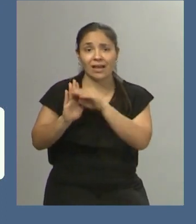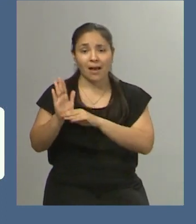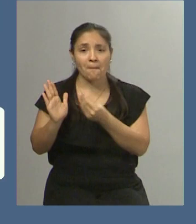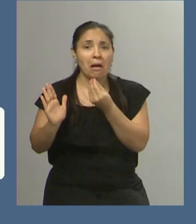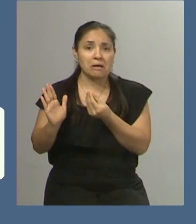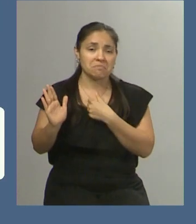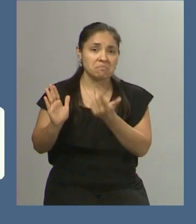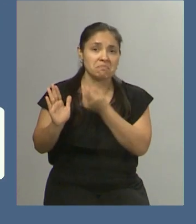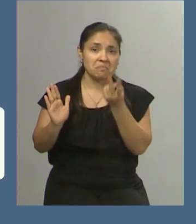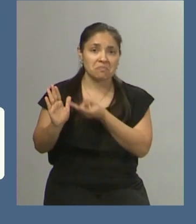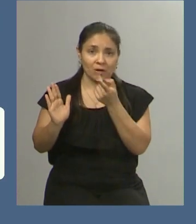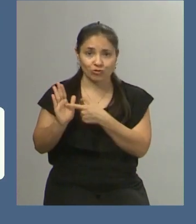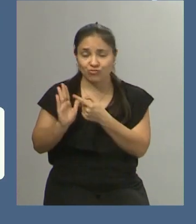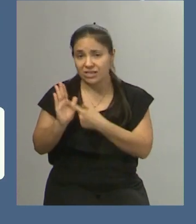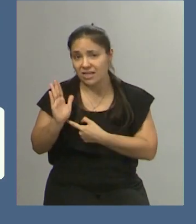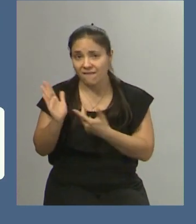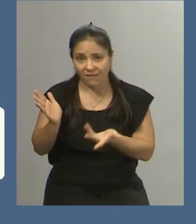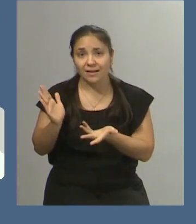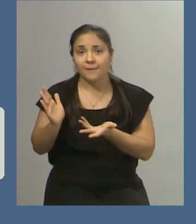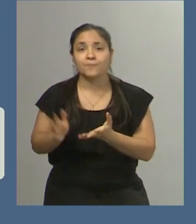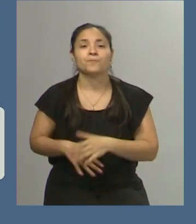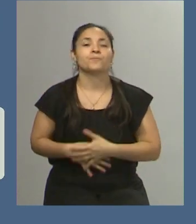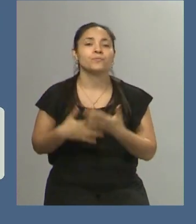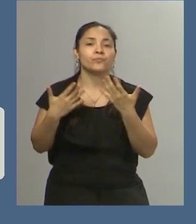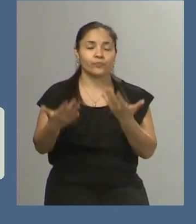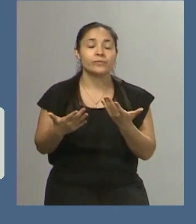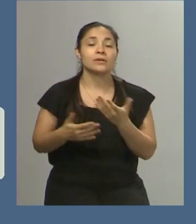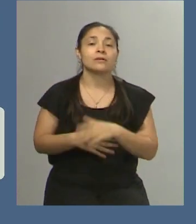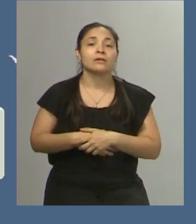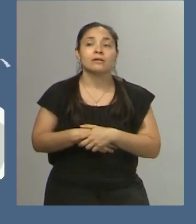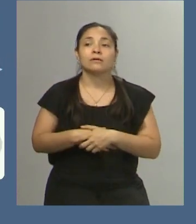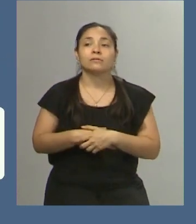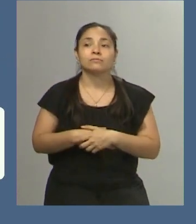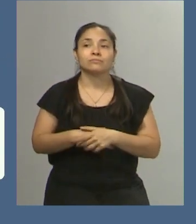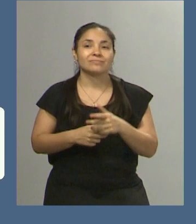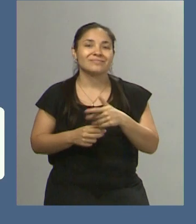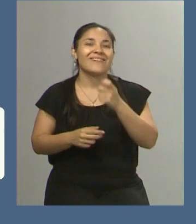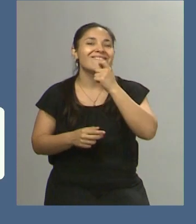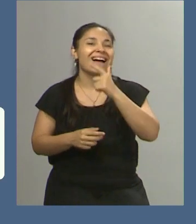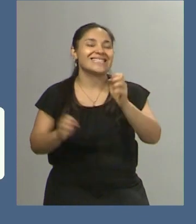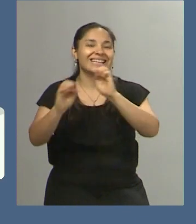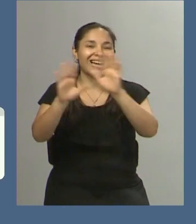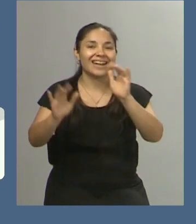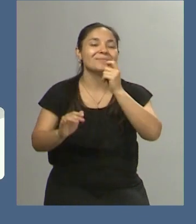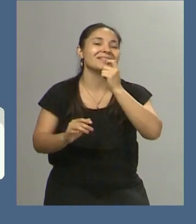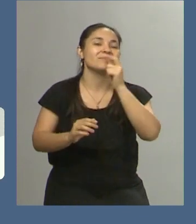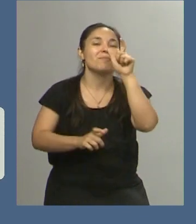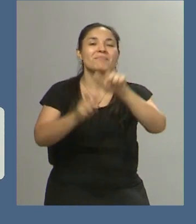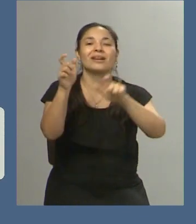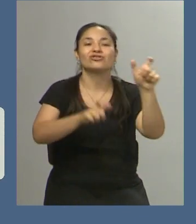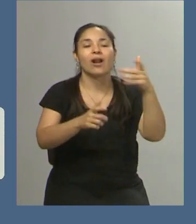Claro. Yo tengo la impresión de que esto es algo que se ilustra muy fácilmente cuando estás hablando con